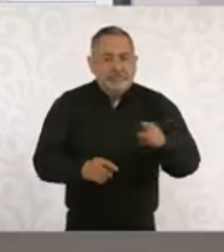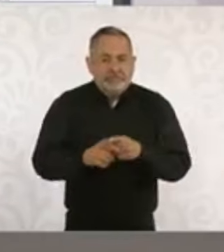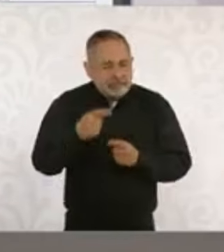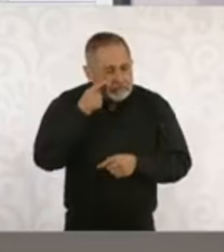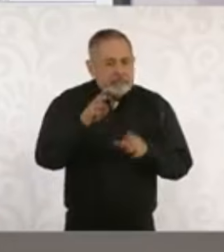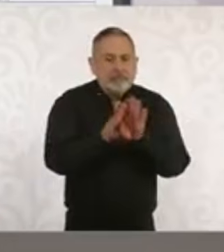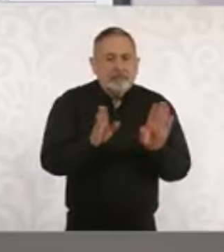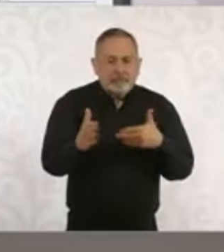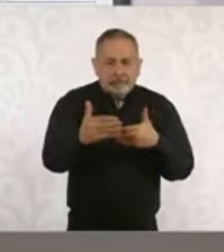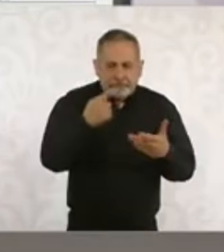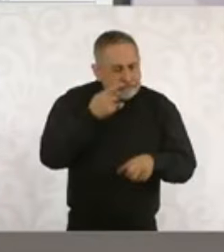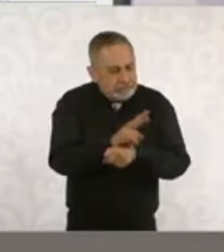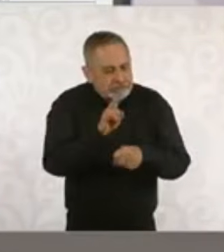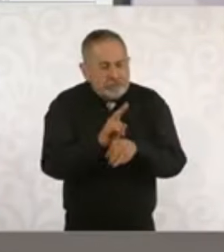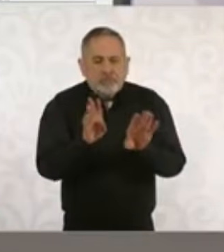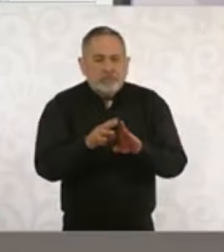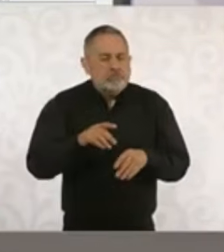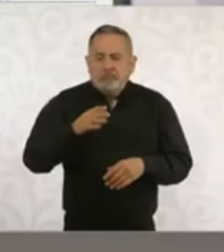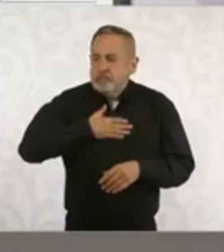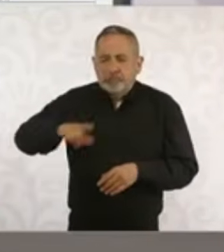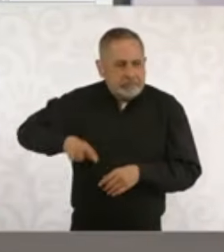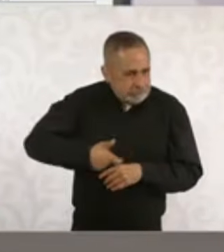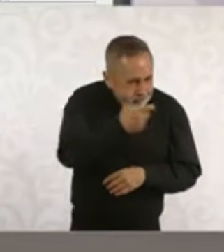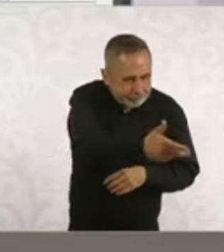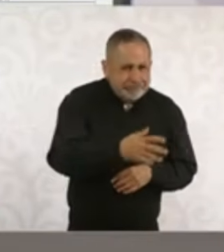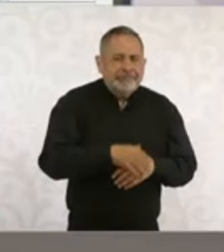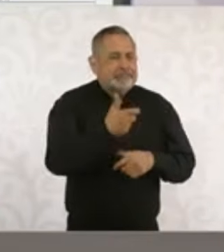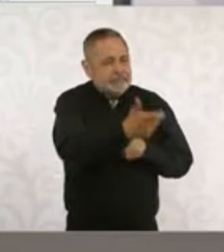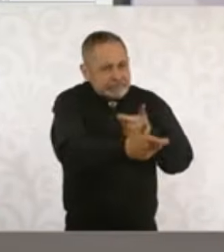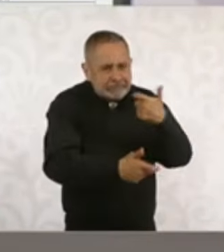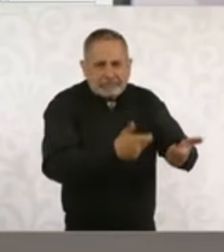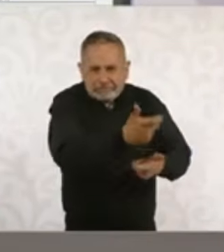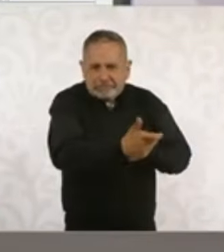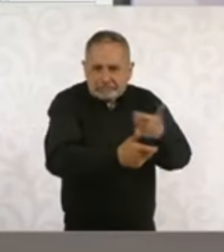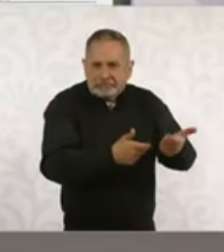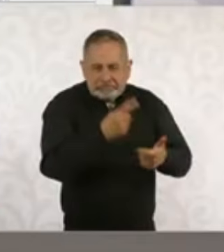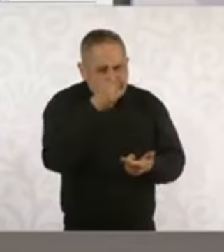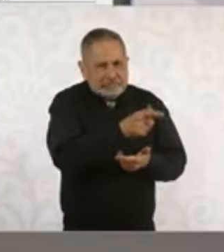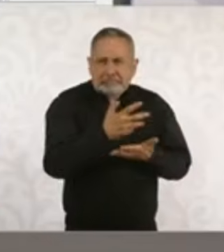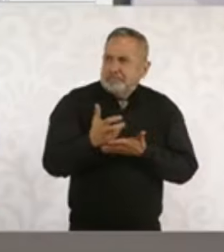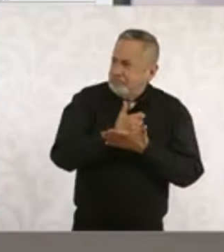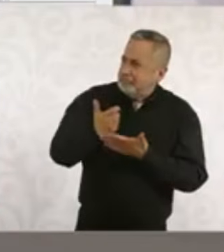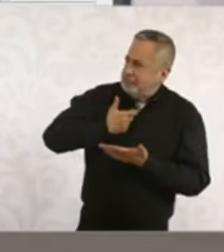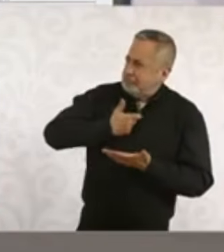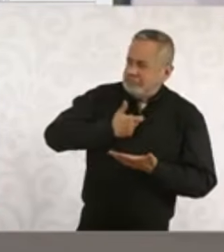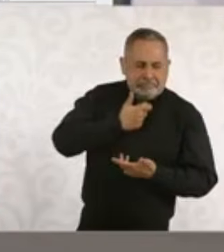Monitoreo de paquetería en envíos realizados por empresas especializadas,